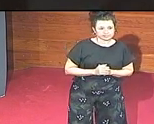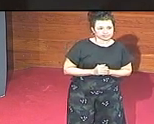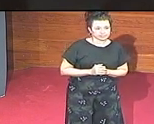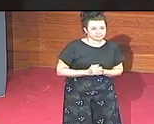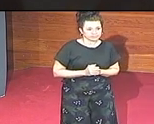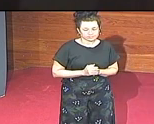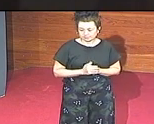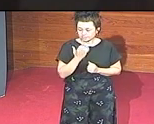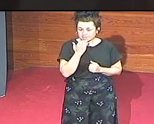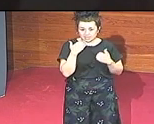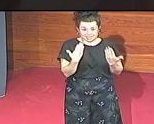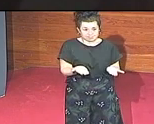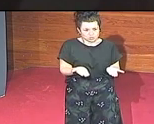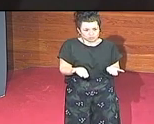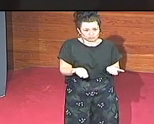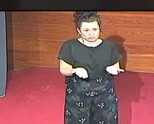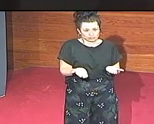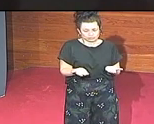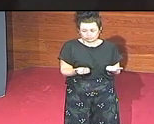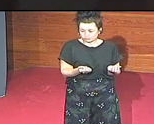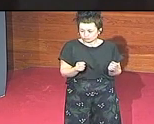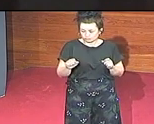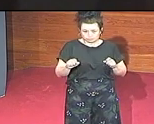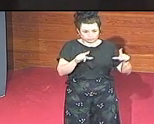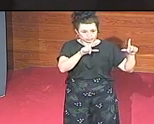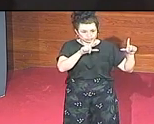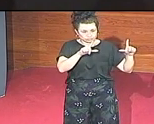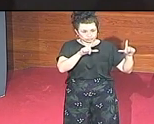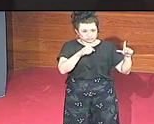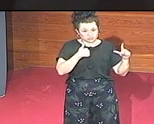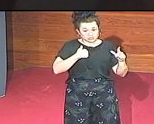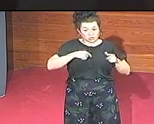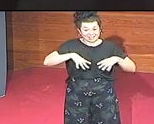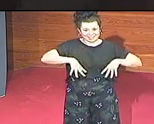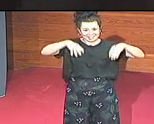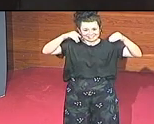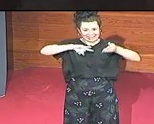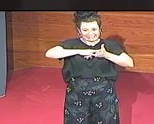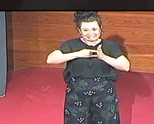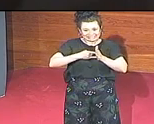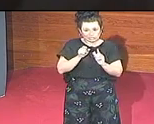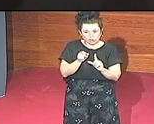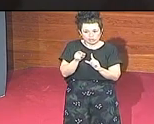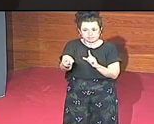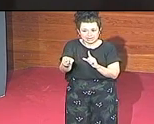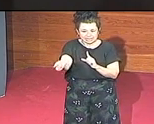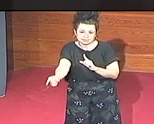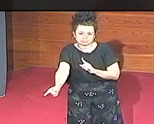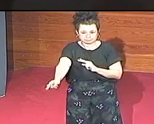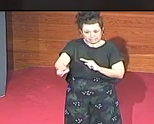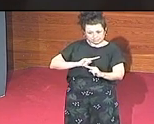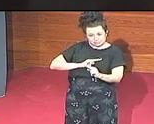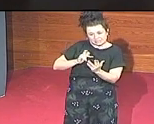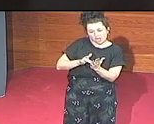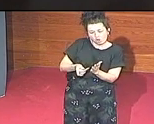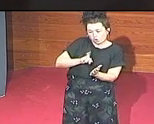por ejemplo tenéis un ejemplo de los mails que le mandaba el técnico de la catedral y que no iba corrigiendo pues no aquí por